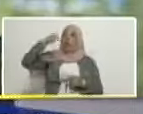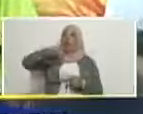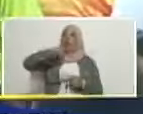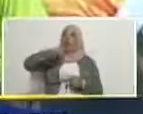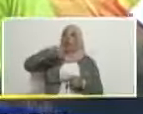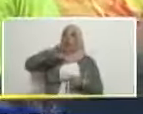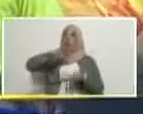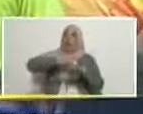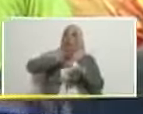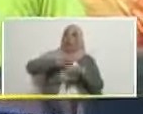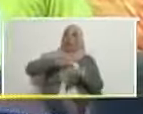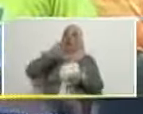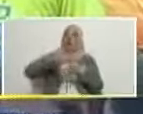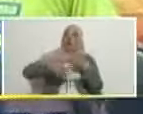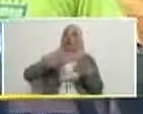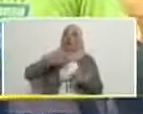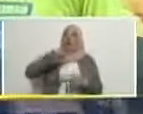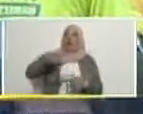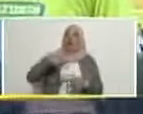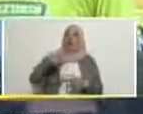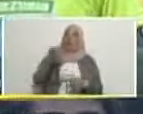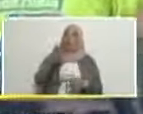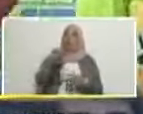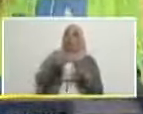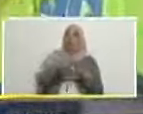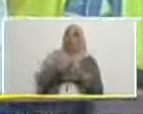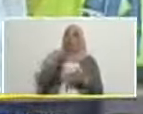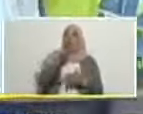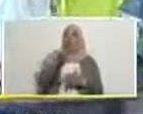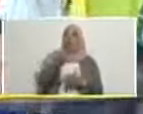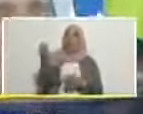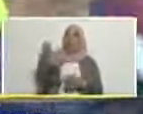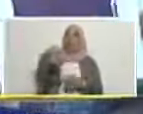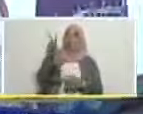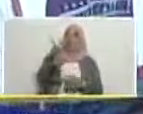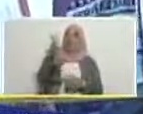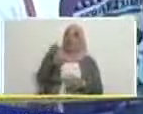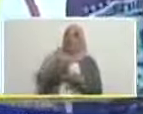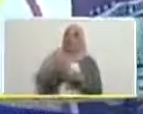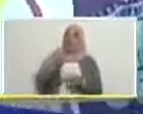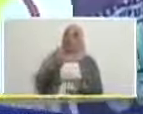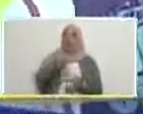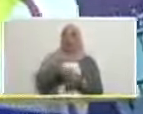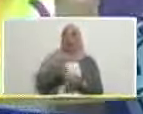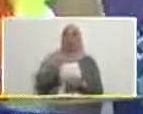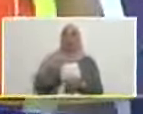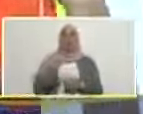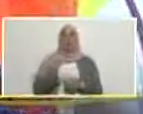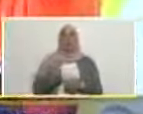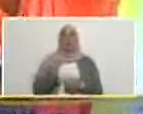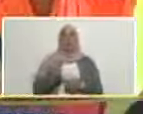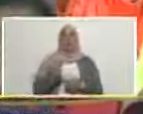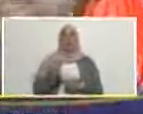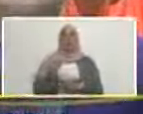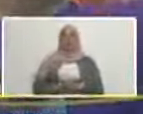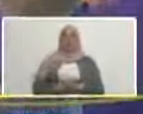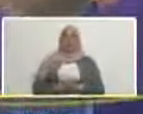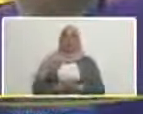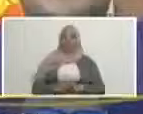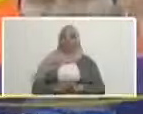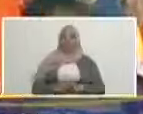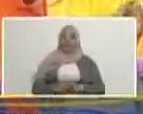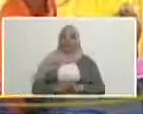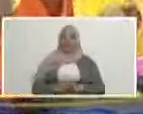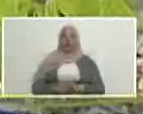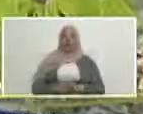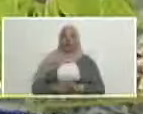gran convocatoria que hacemos a partir de este lunes, a que todos subamos nuestro video y participemos en Venezuela en vertical.